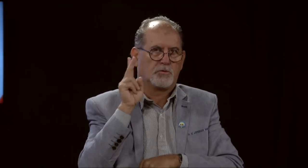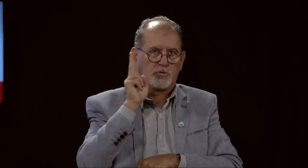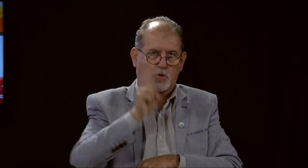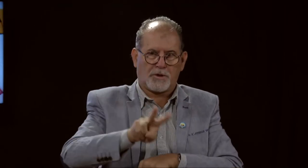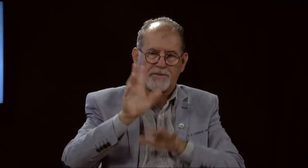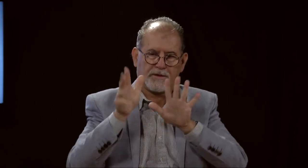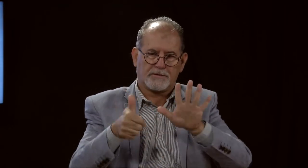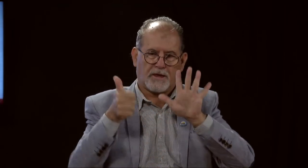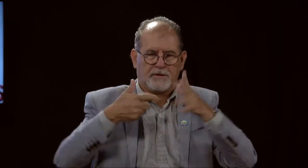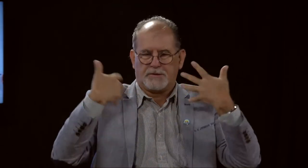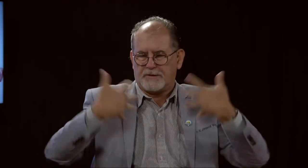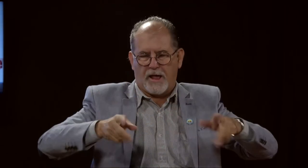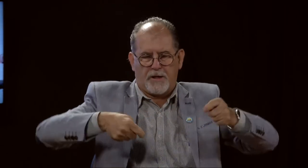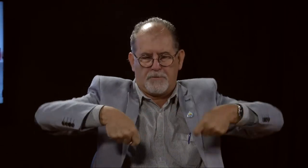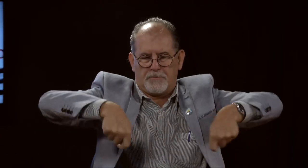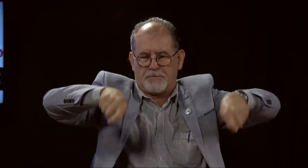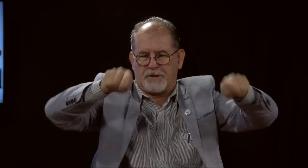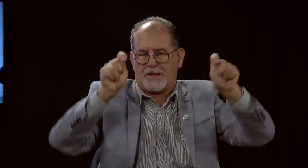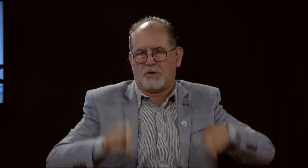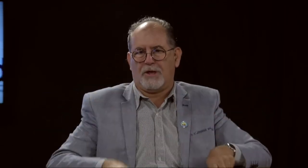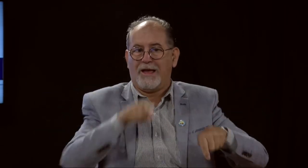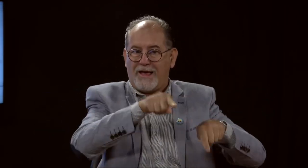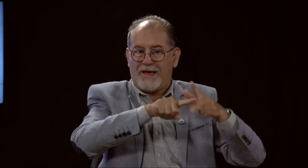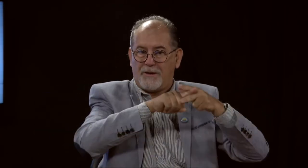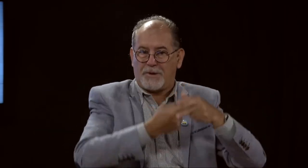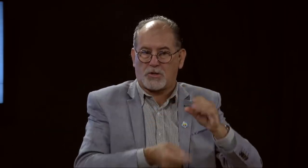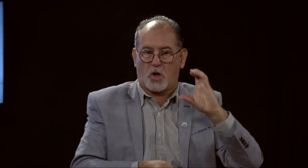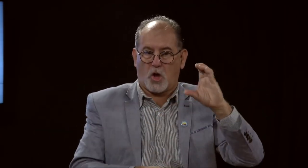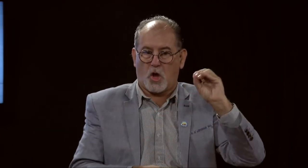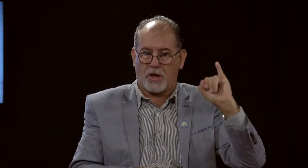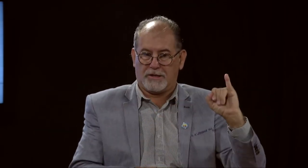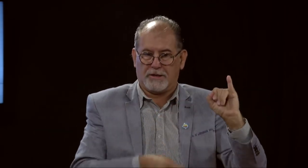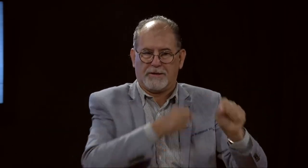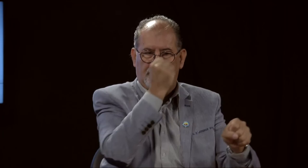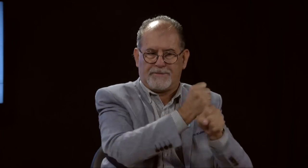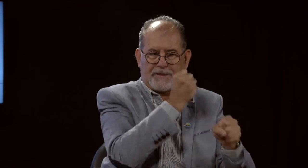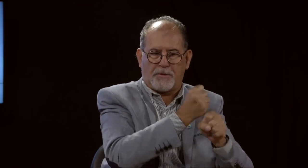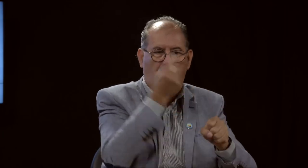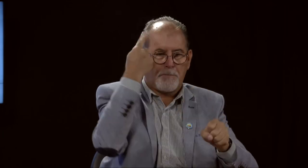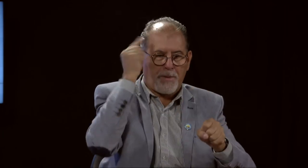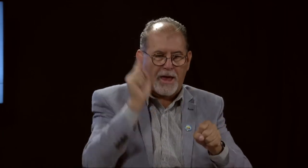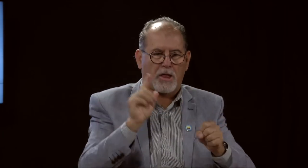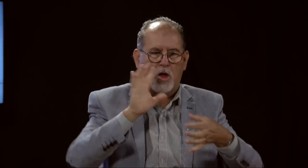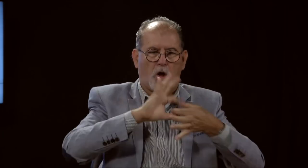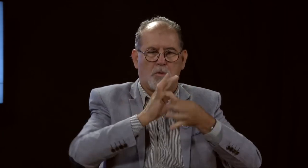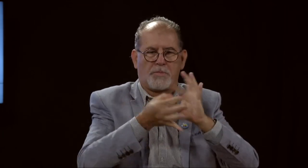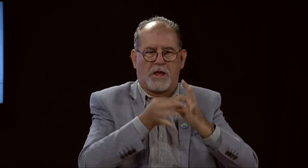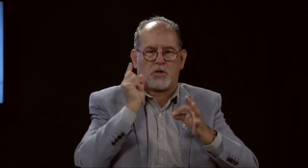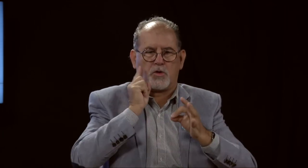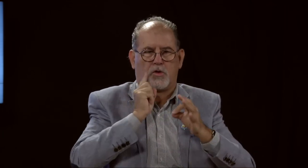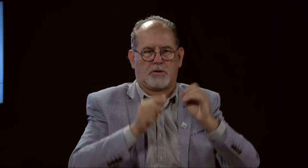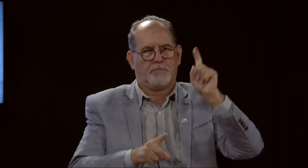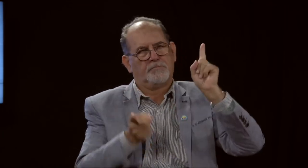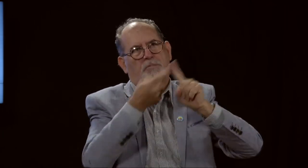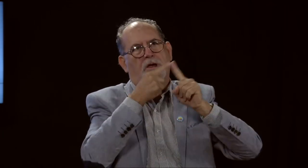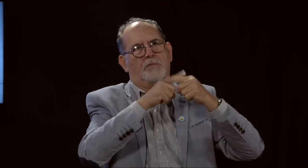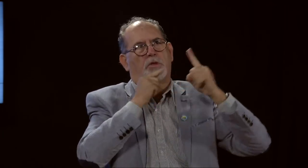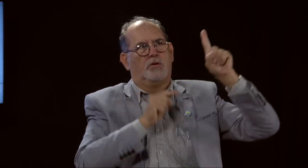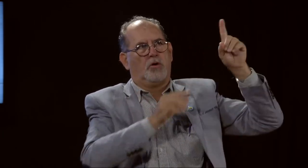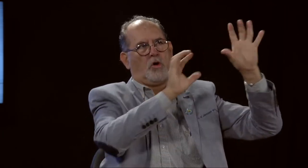2016 con el COI y están trabajando,